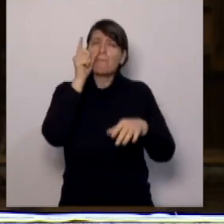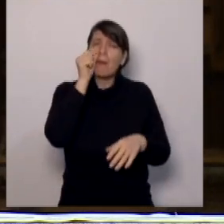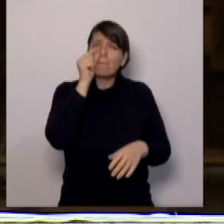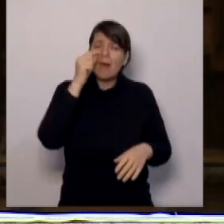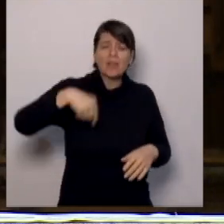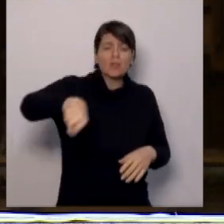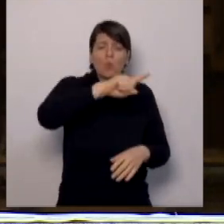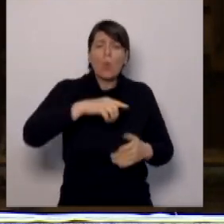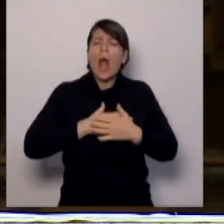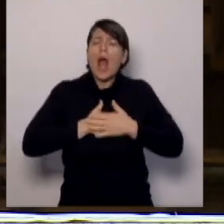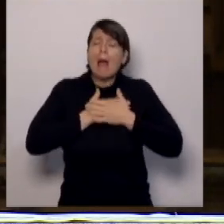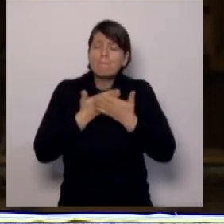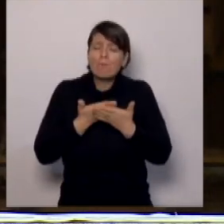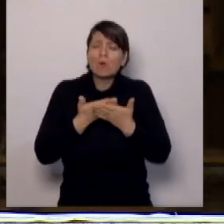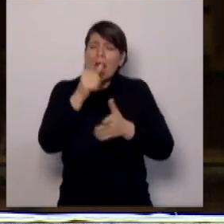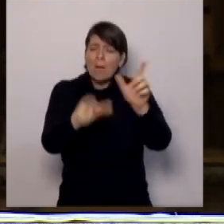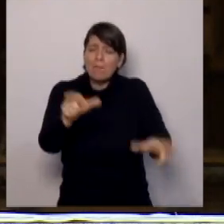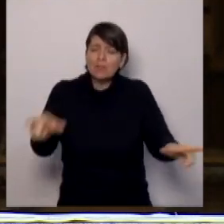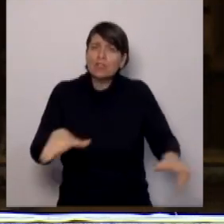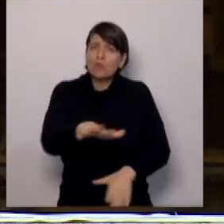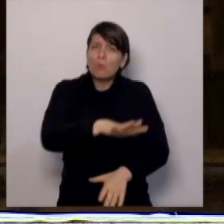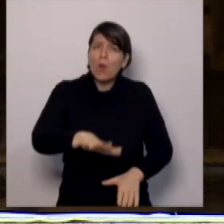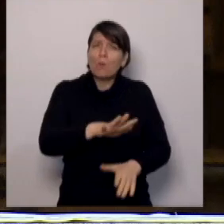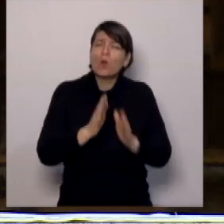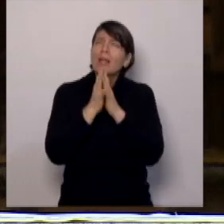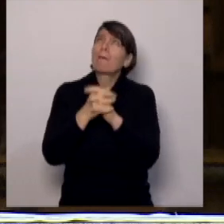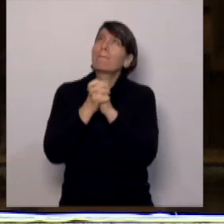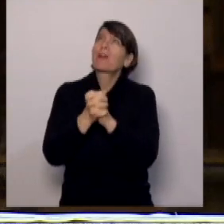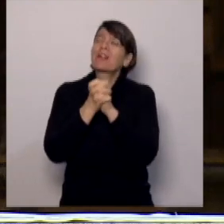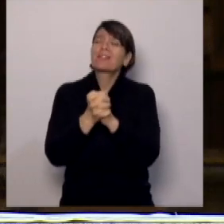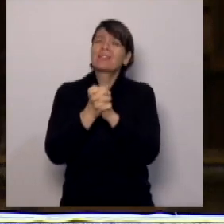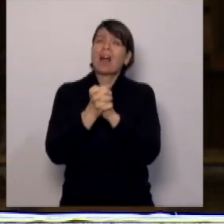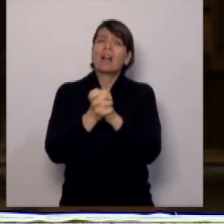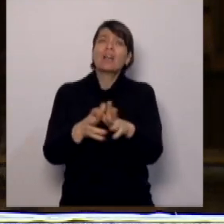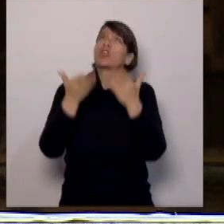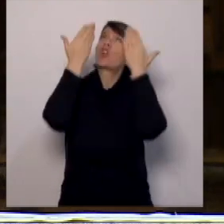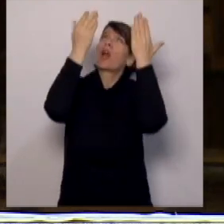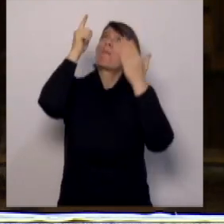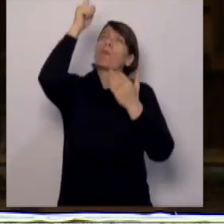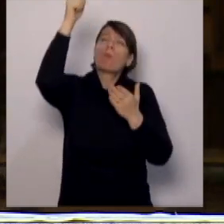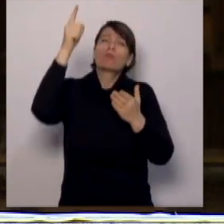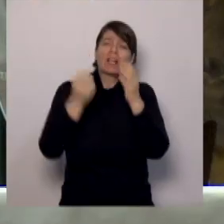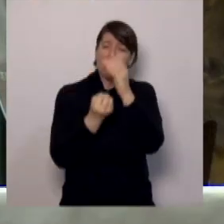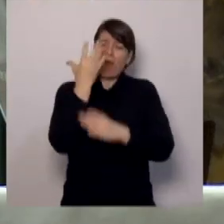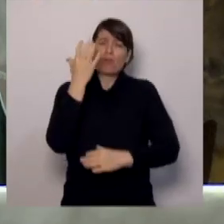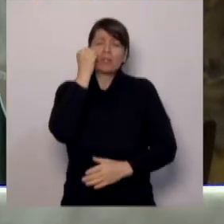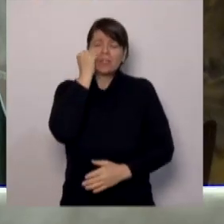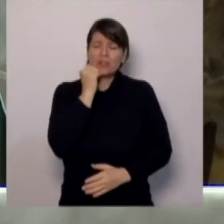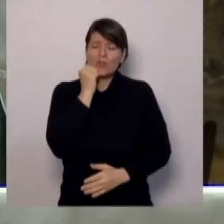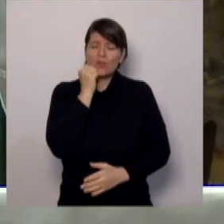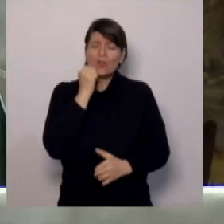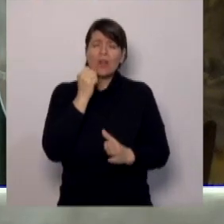Derrama, Padre, tu misericordia sobre tu pueblo suplicante, y ya que nos gloriamos de tenerte por Creador y